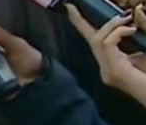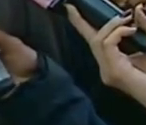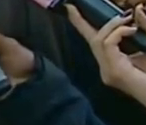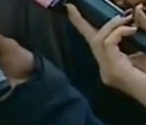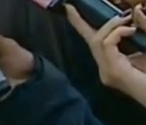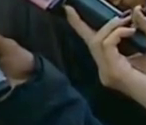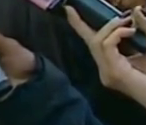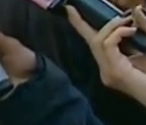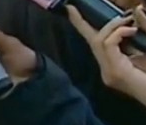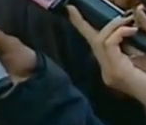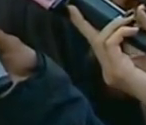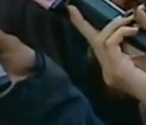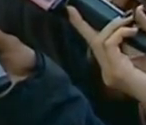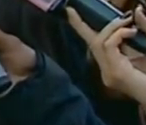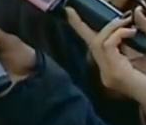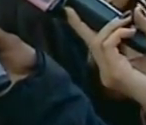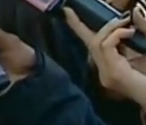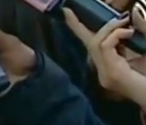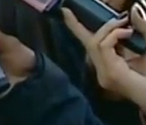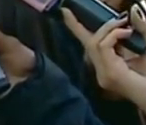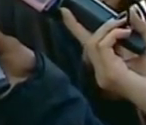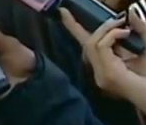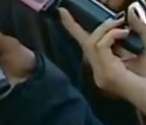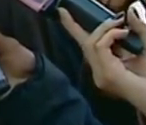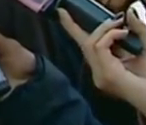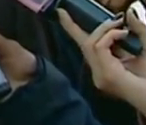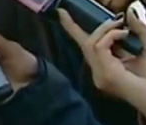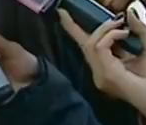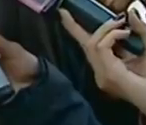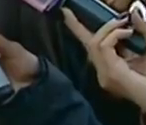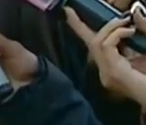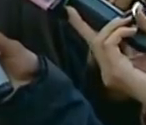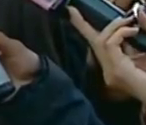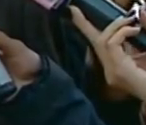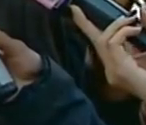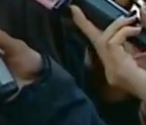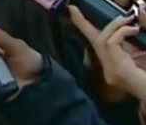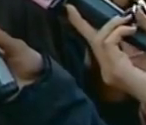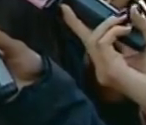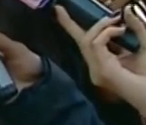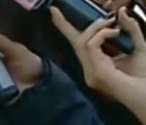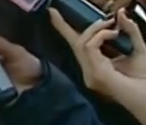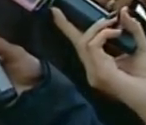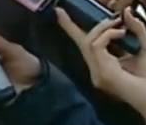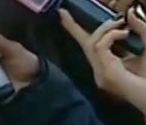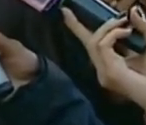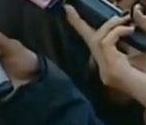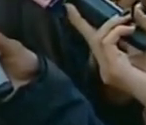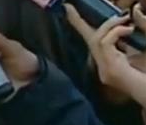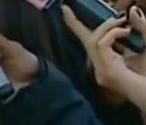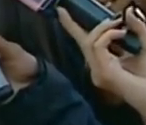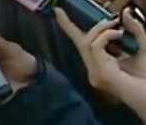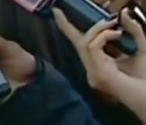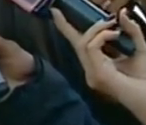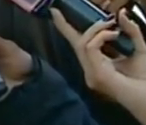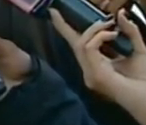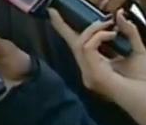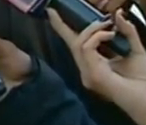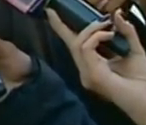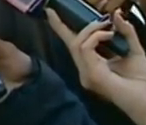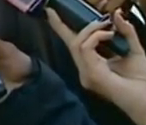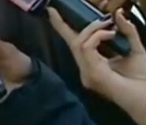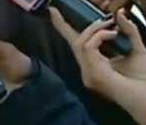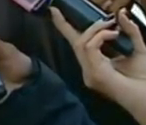financiero internacional para atraer, captar capitales y divisas